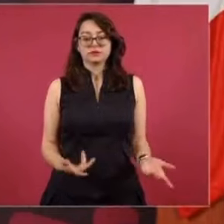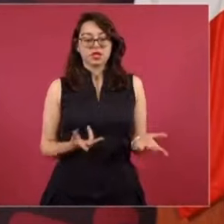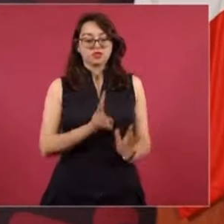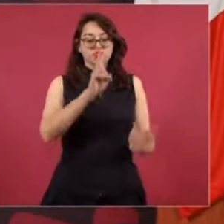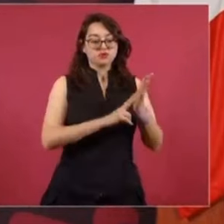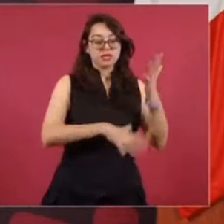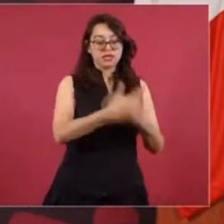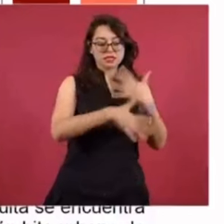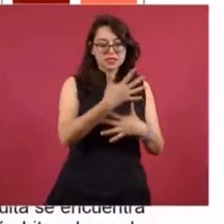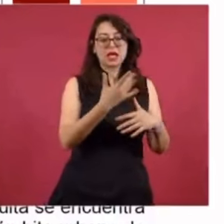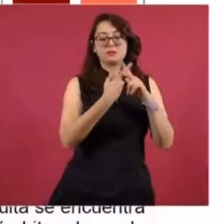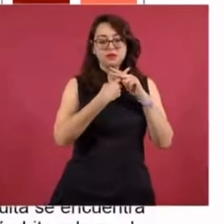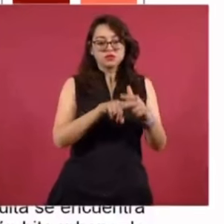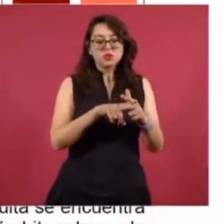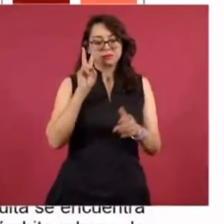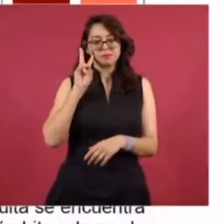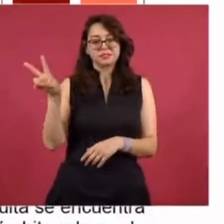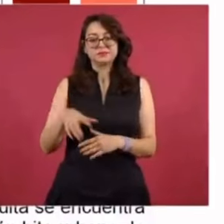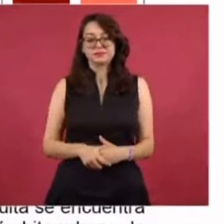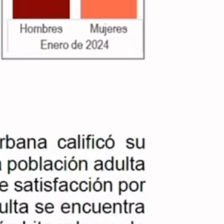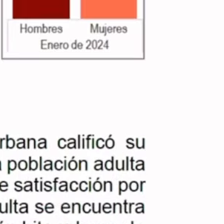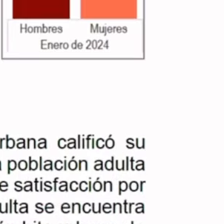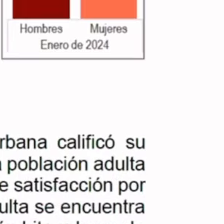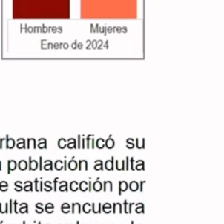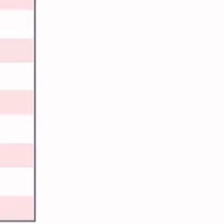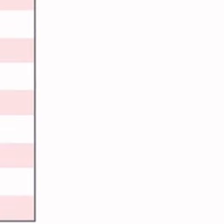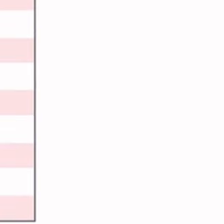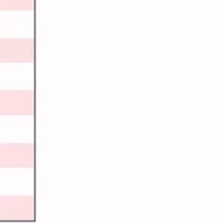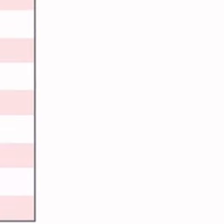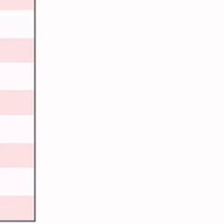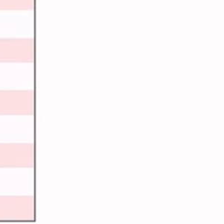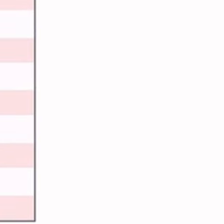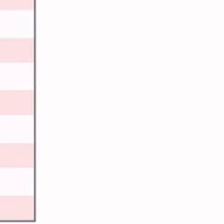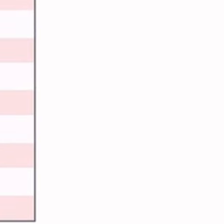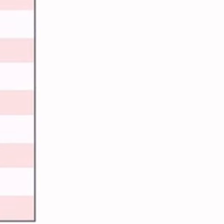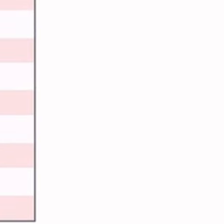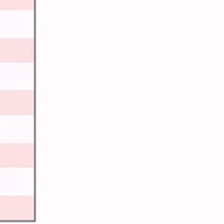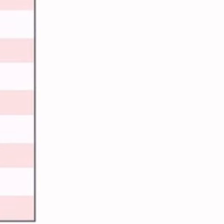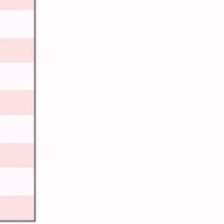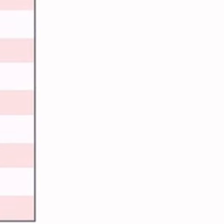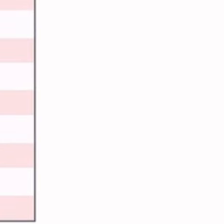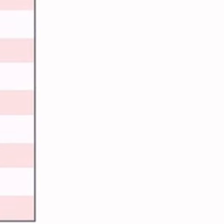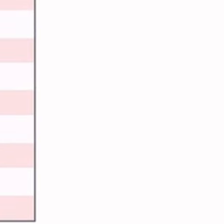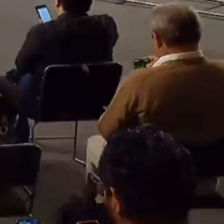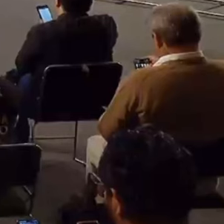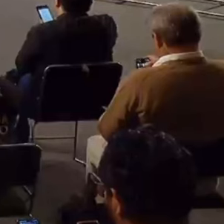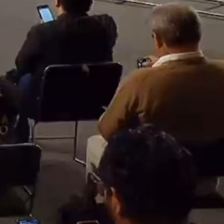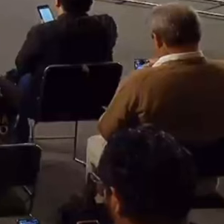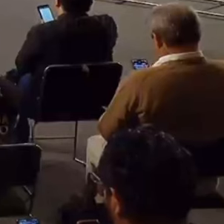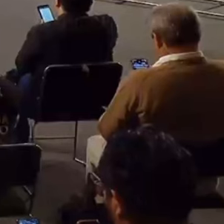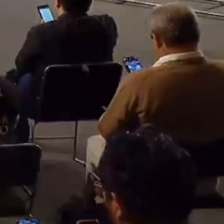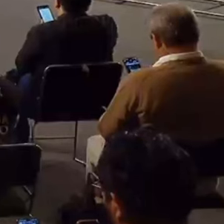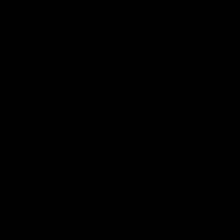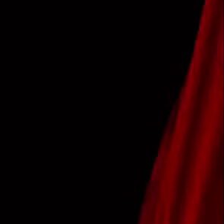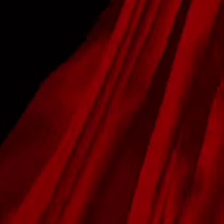¿no? La gente está satisfecha. La gente está contenta. Es que como México no hay dos.